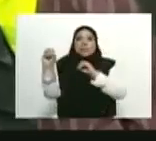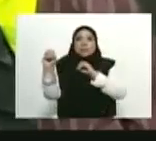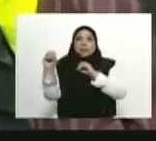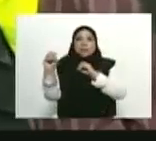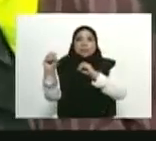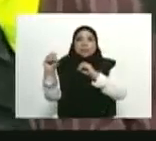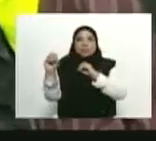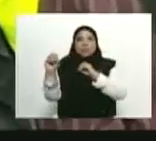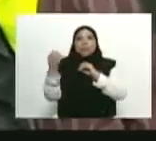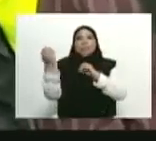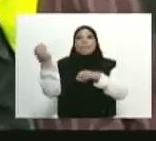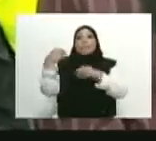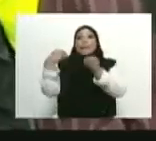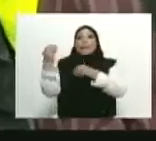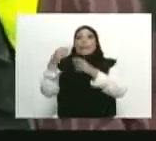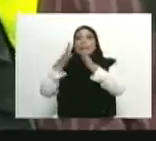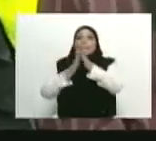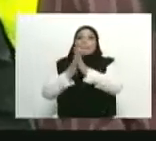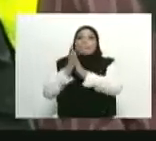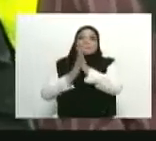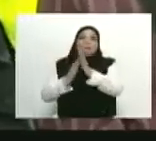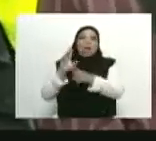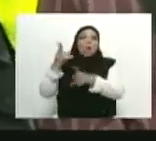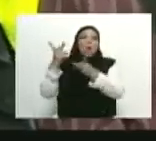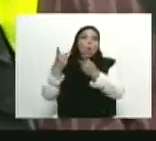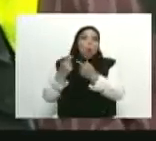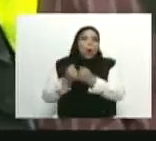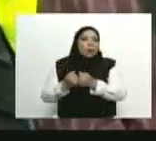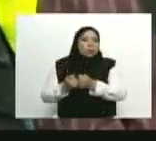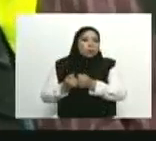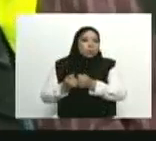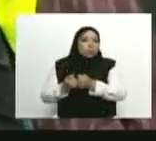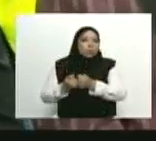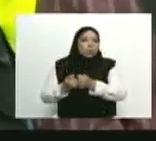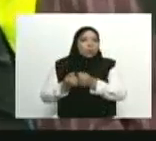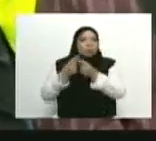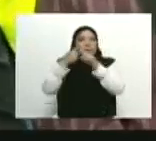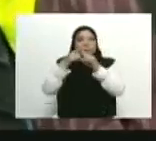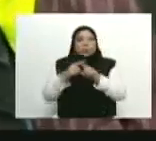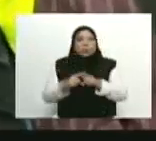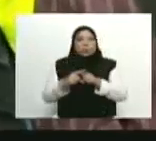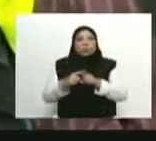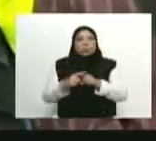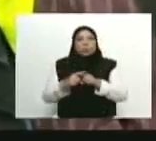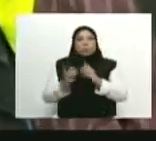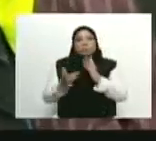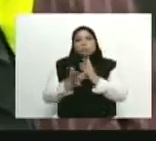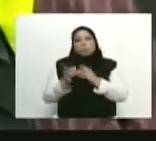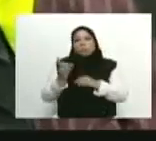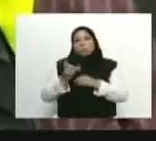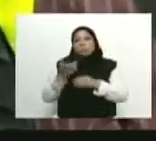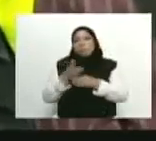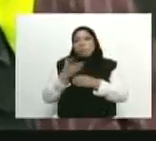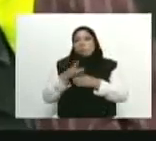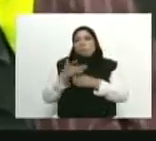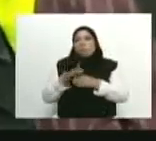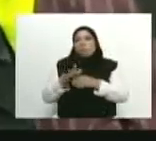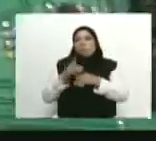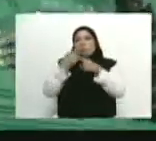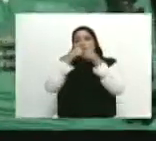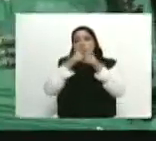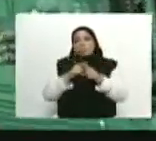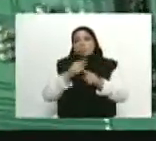capacidad de fabricar más. ¿De cuánto, más o menos? Los que se quieran con los insumos necesarios. Bueno, porque